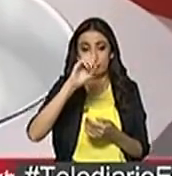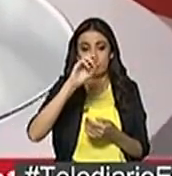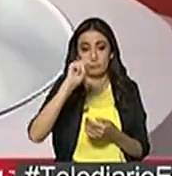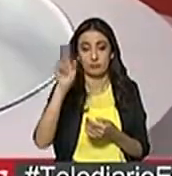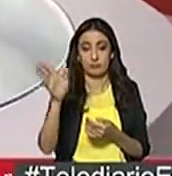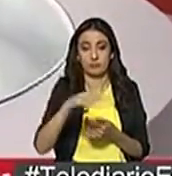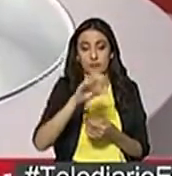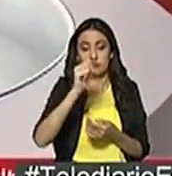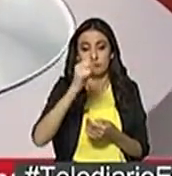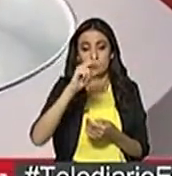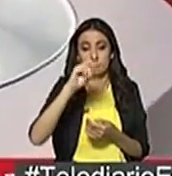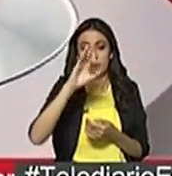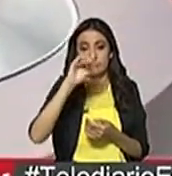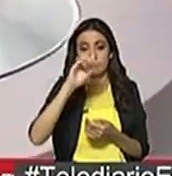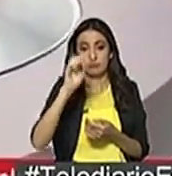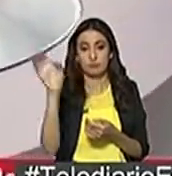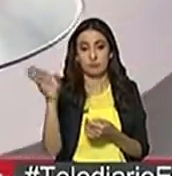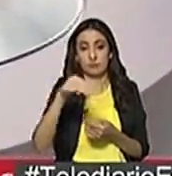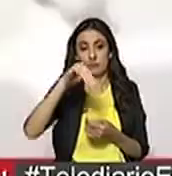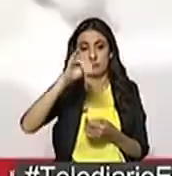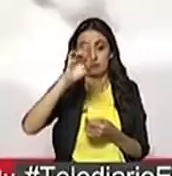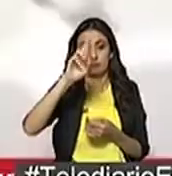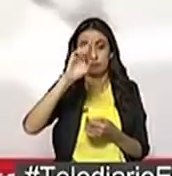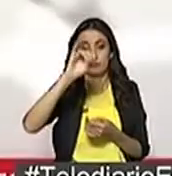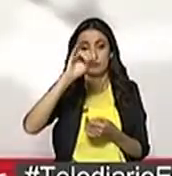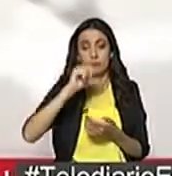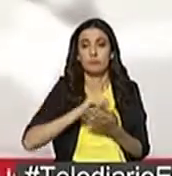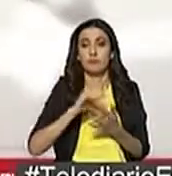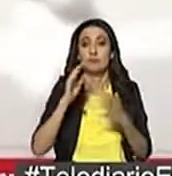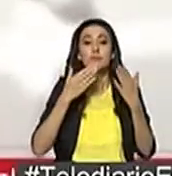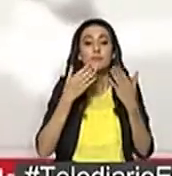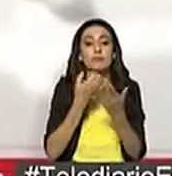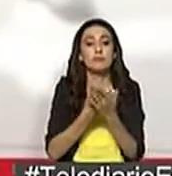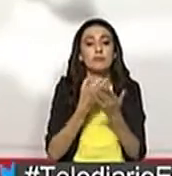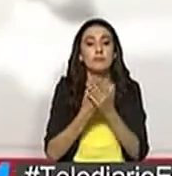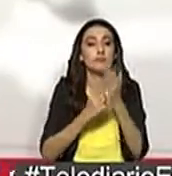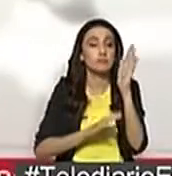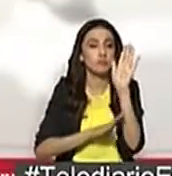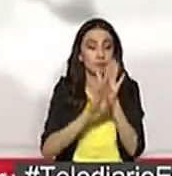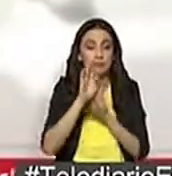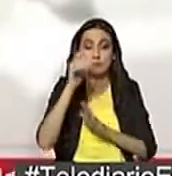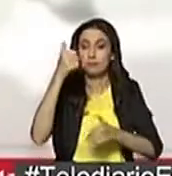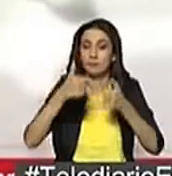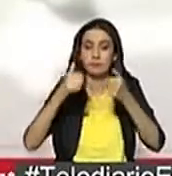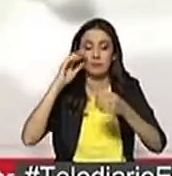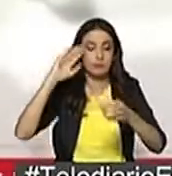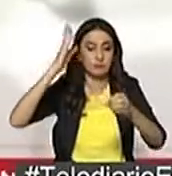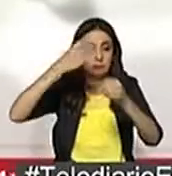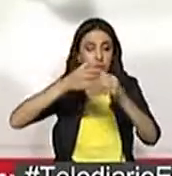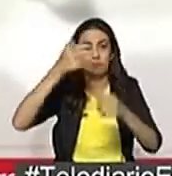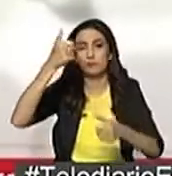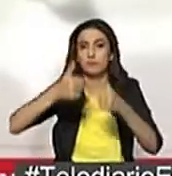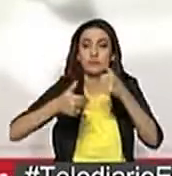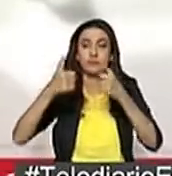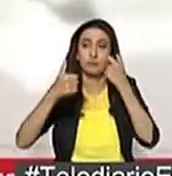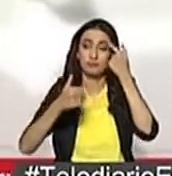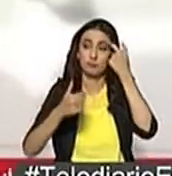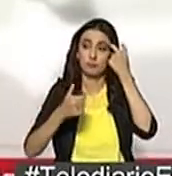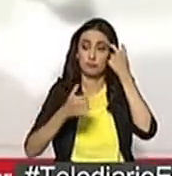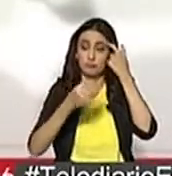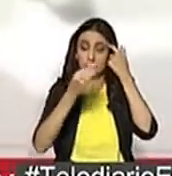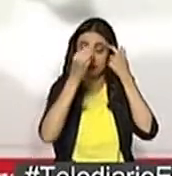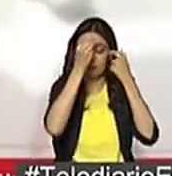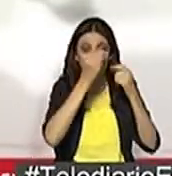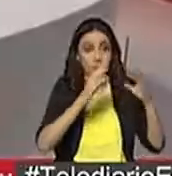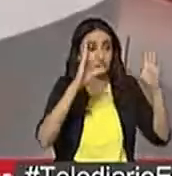las consecuencias tras el archivo del proyecto de ley de crecimiento económico y cuál debería ser el alcance de la nueva propuesta gubernamental. Doctor, buenas